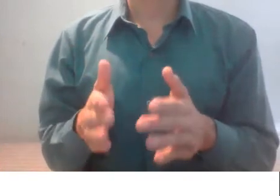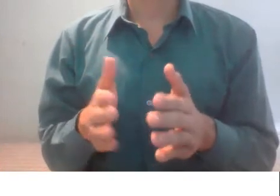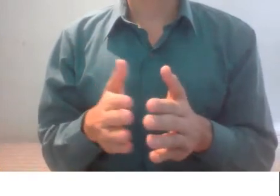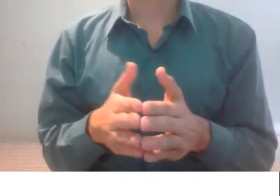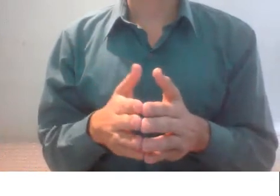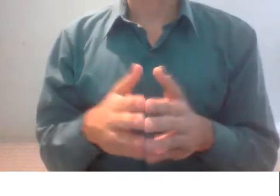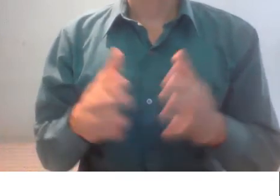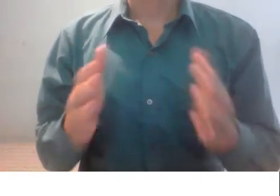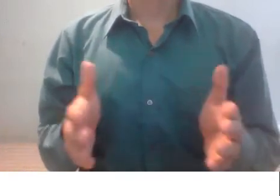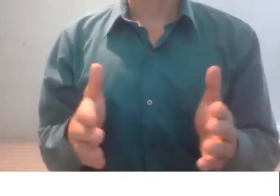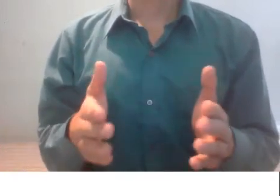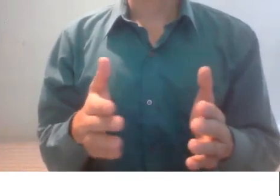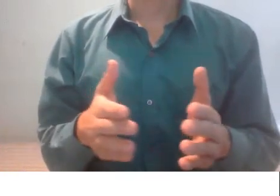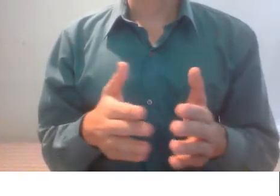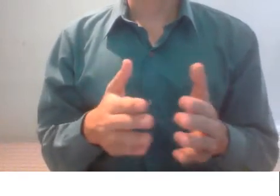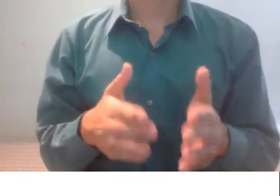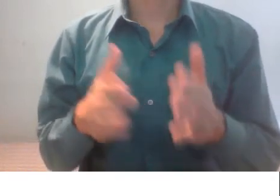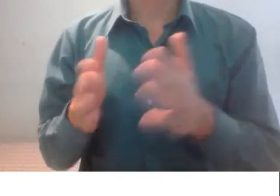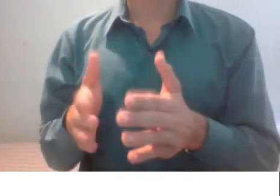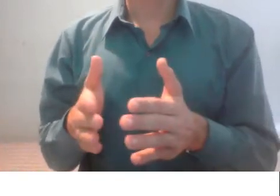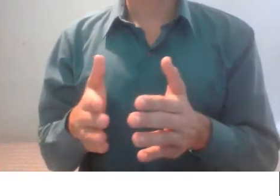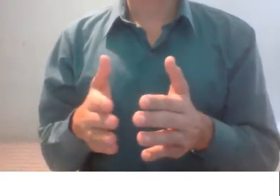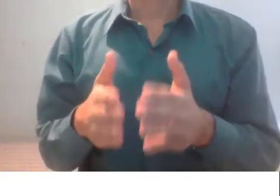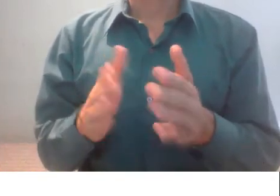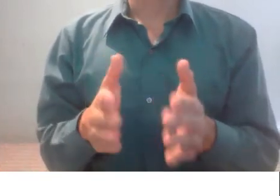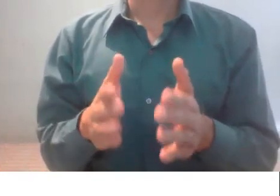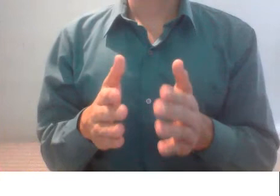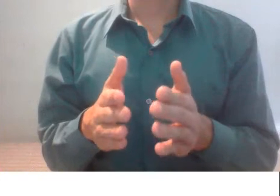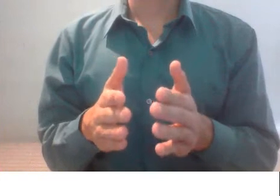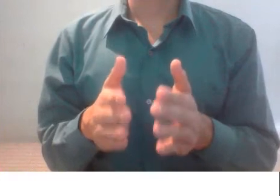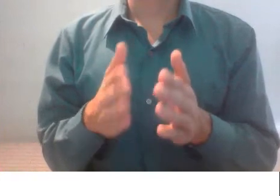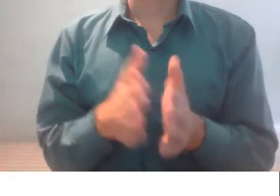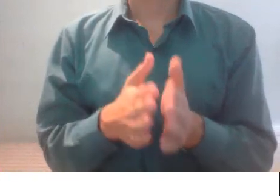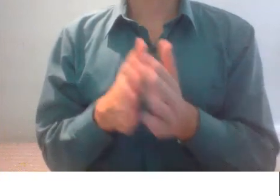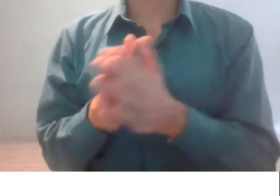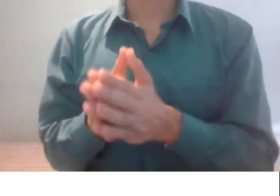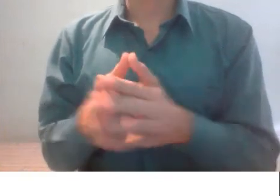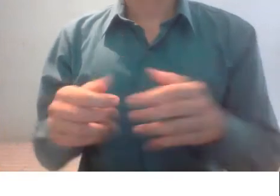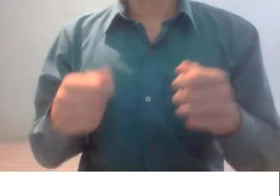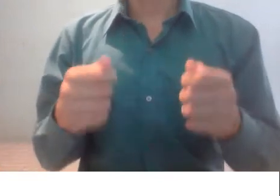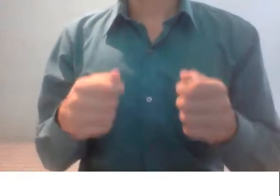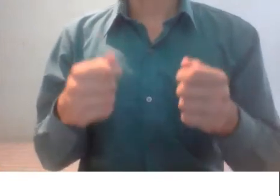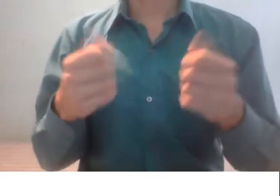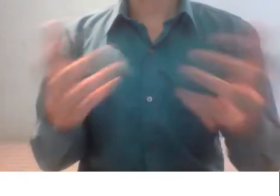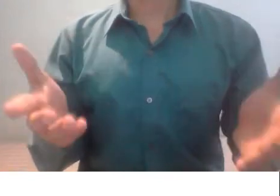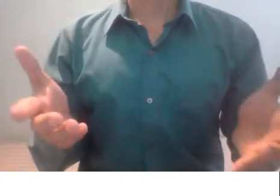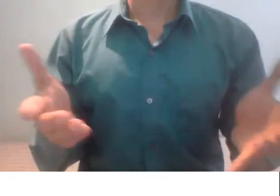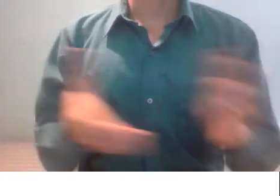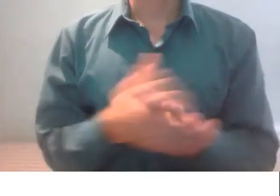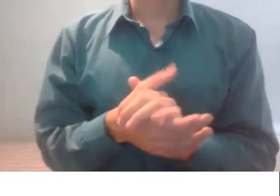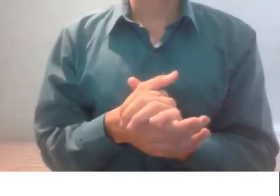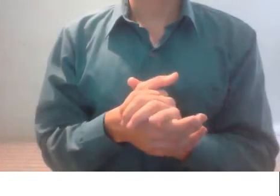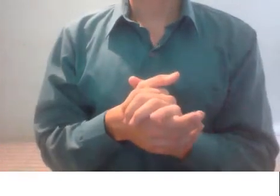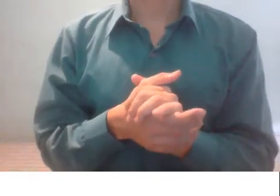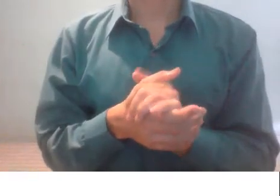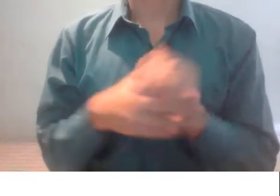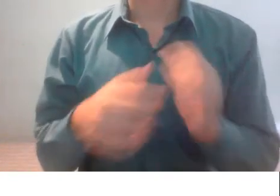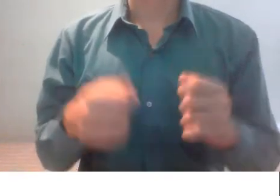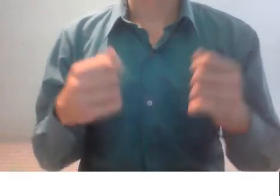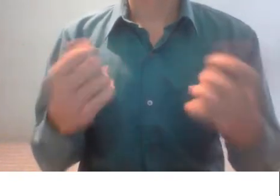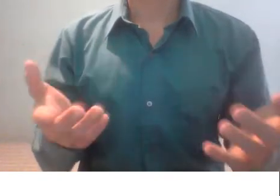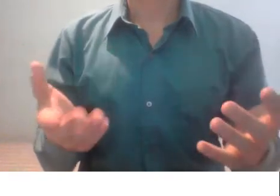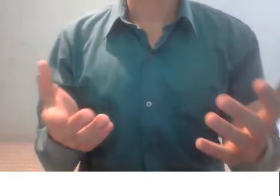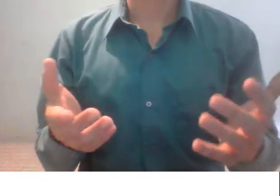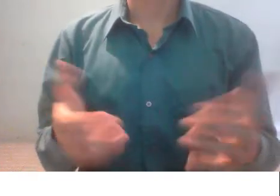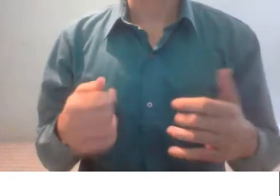proyectos y muchos otros elementos que está llevando este gobierno precisamente para dar un cambio. Recordemos lo que se han dicho en la historia, lo que